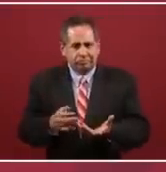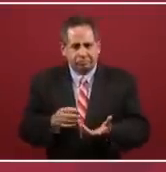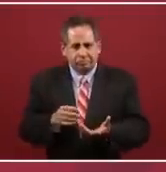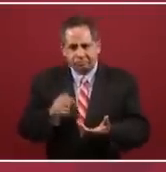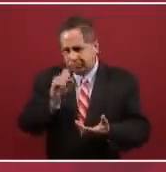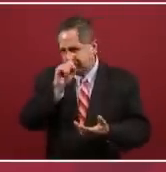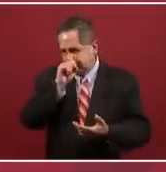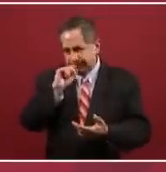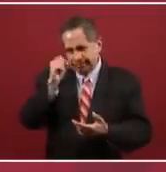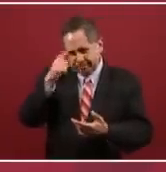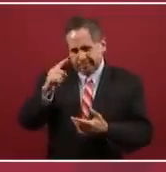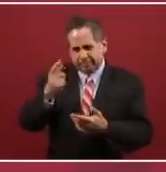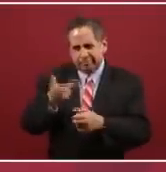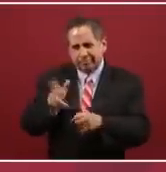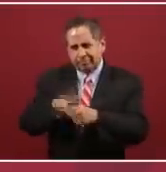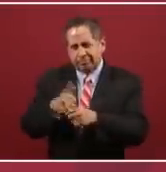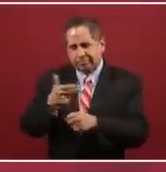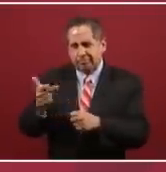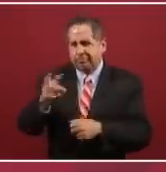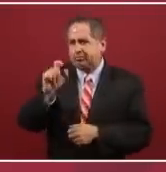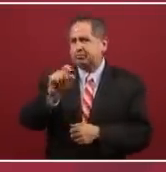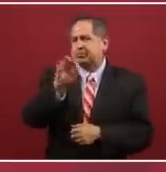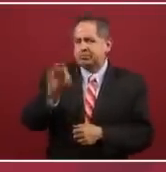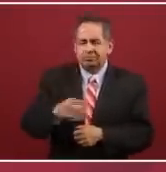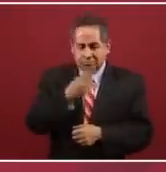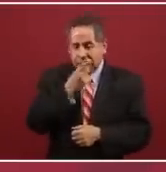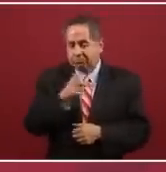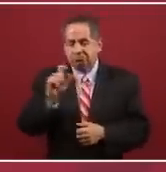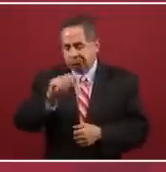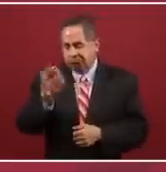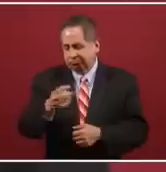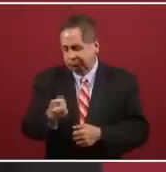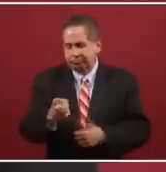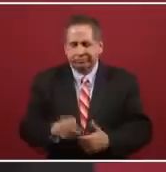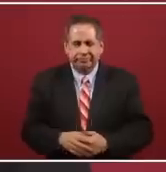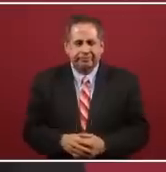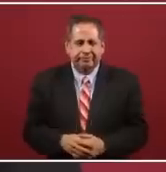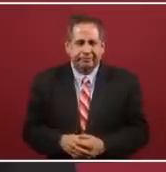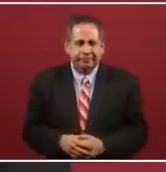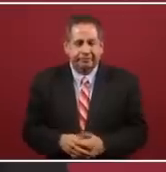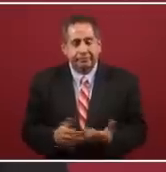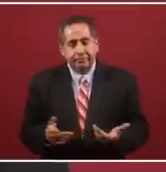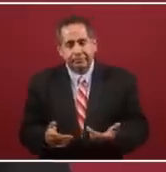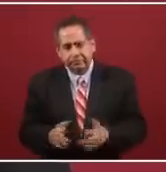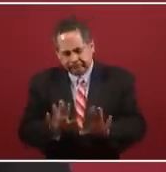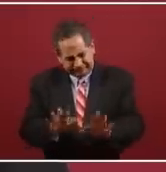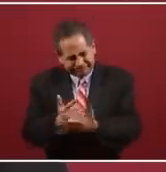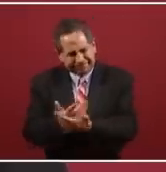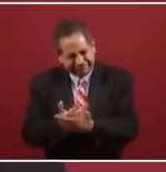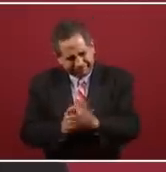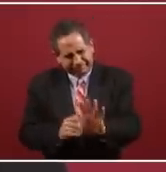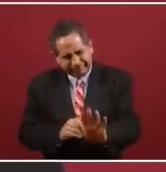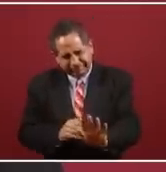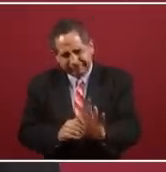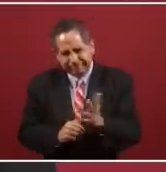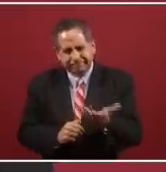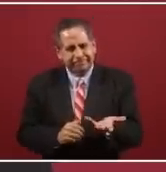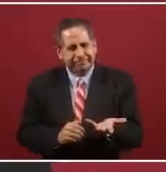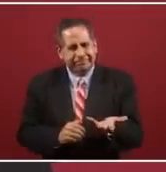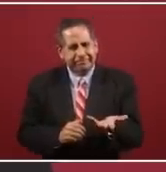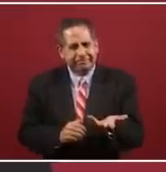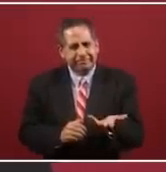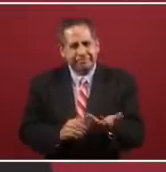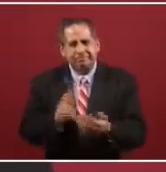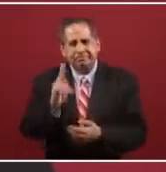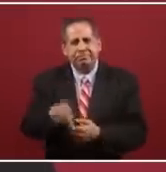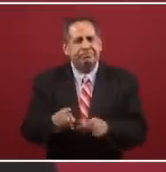reservaciones. En las reservaciones. 20%. 20%. Que esperen. Está como el